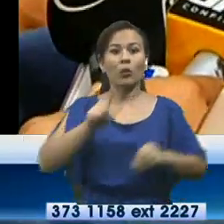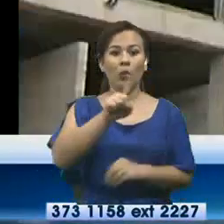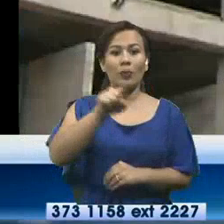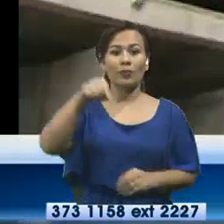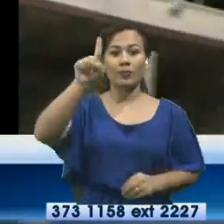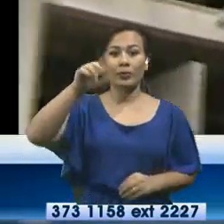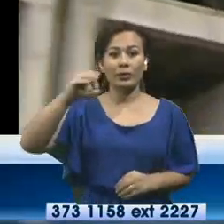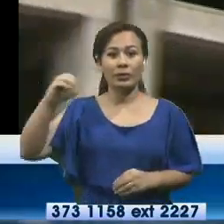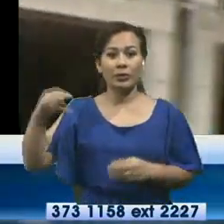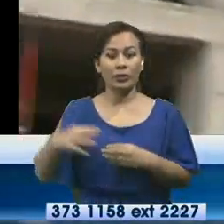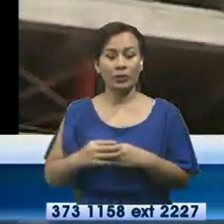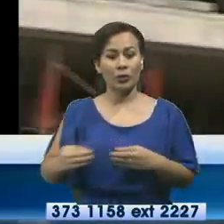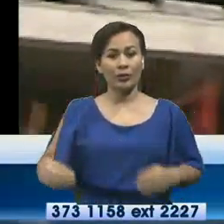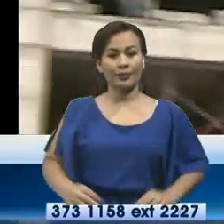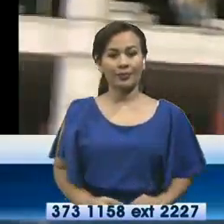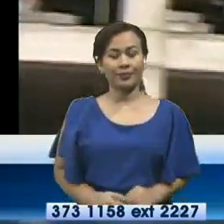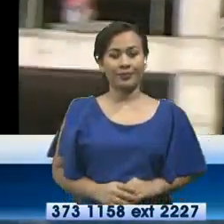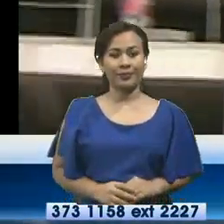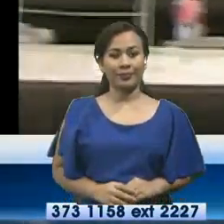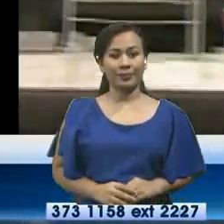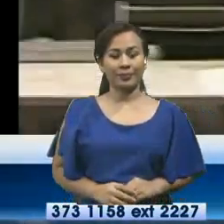$1 millón.